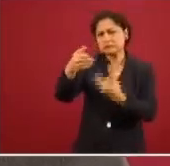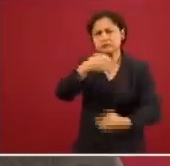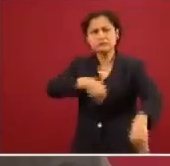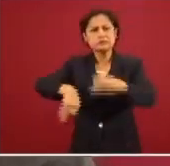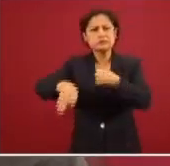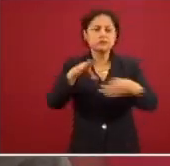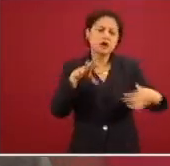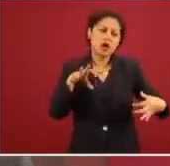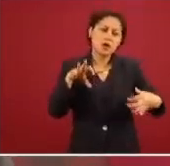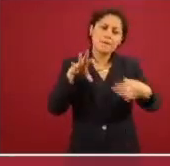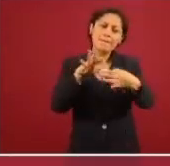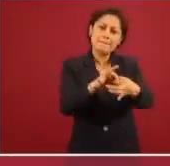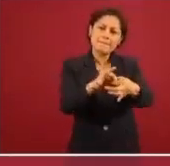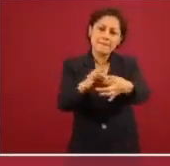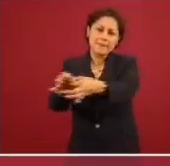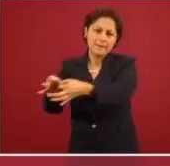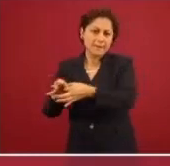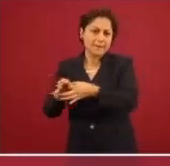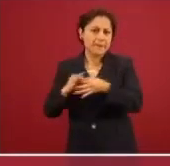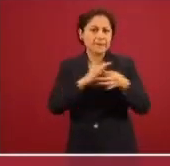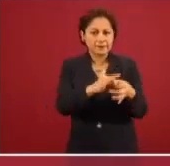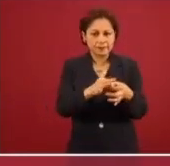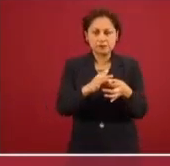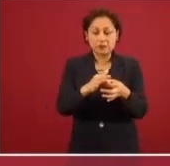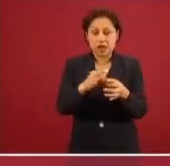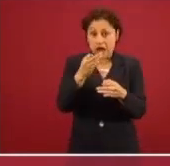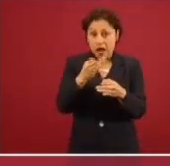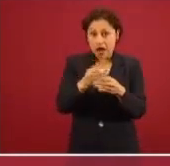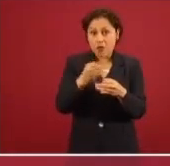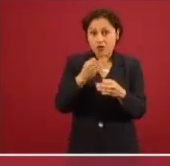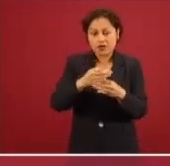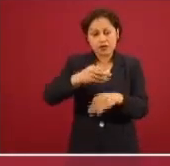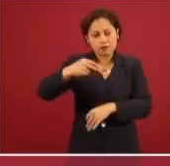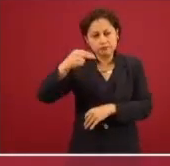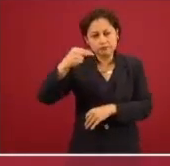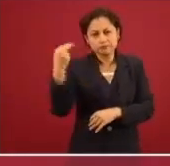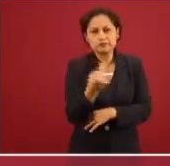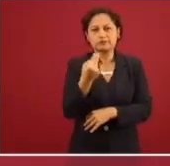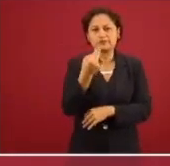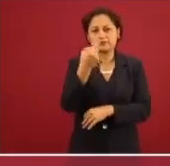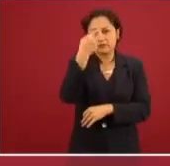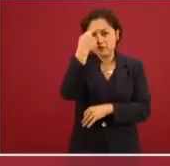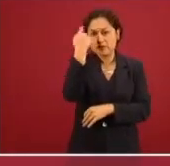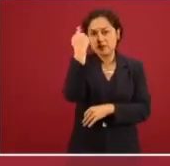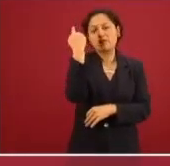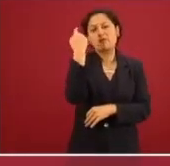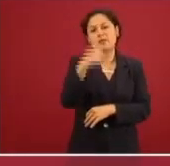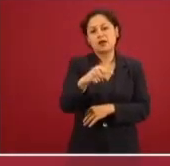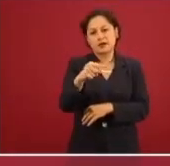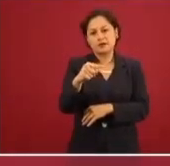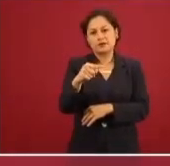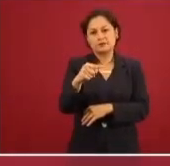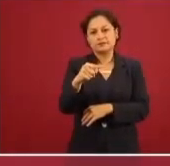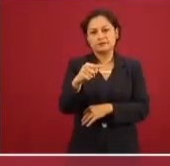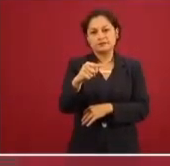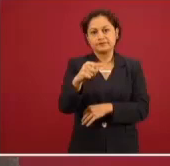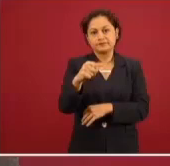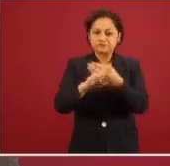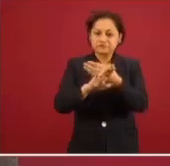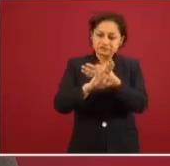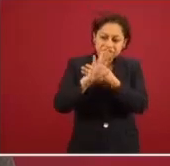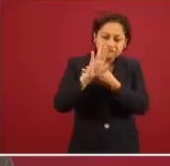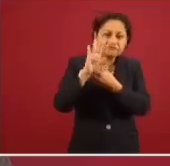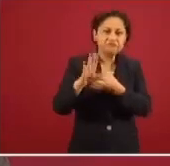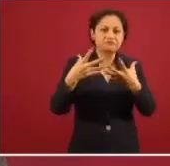momentos que se requieren por esta